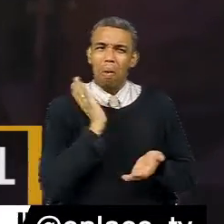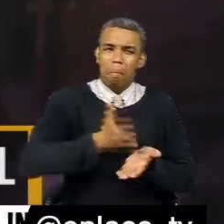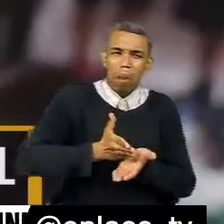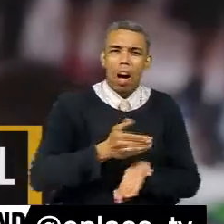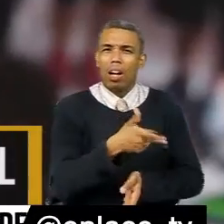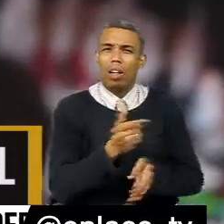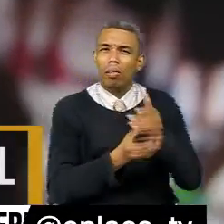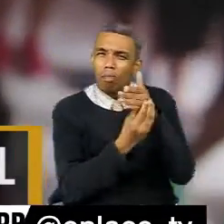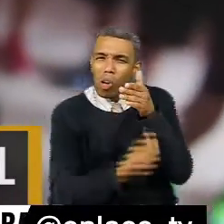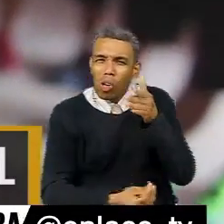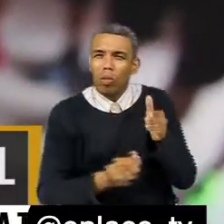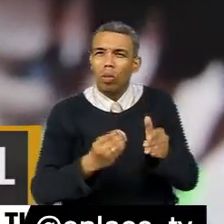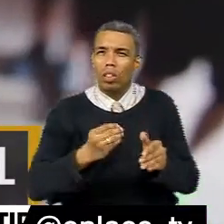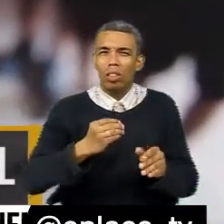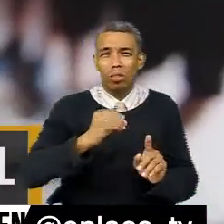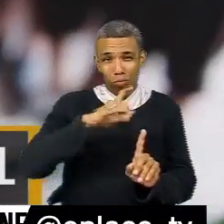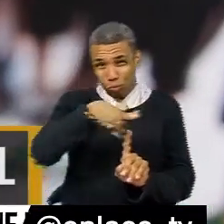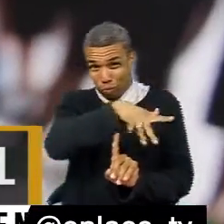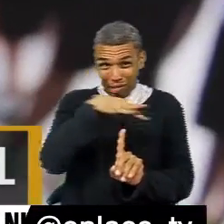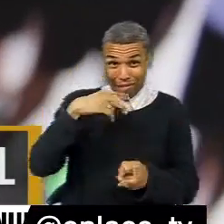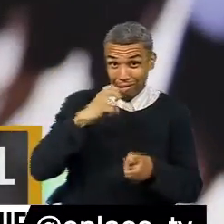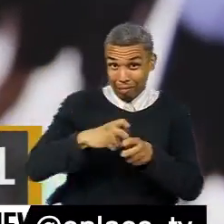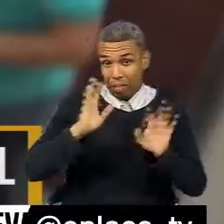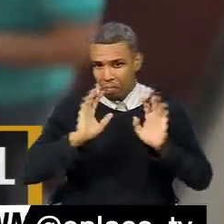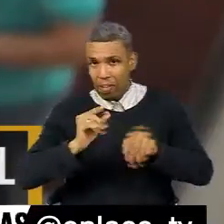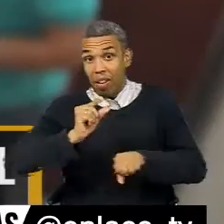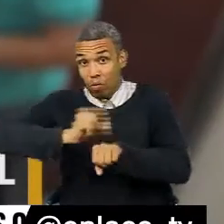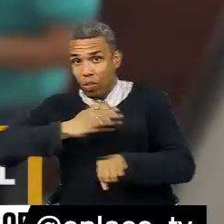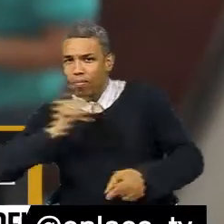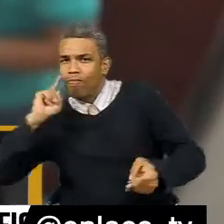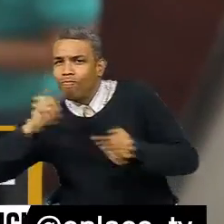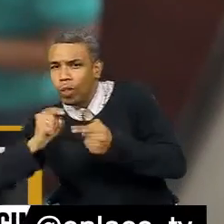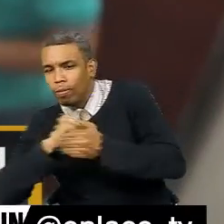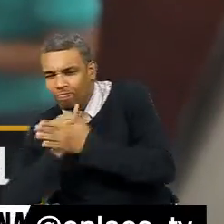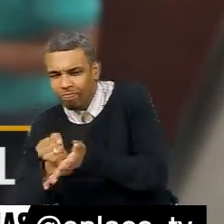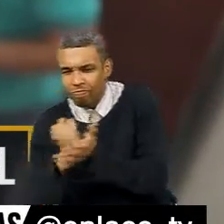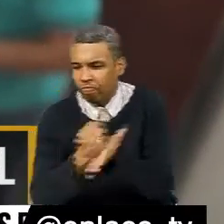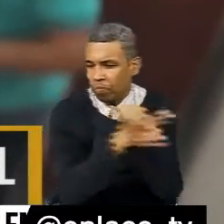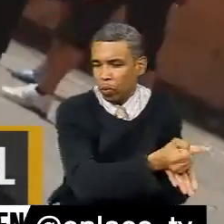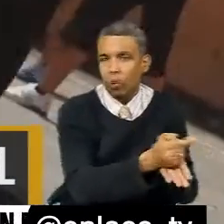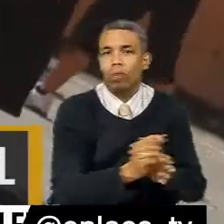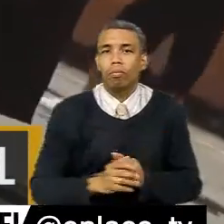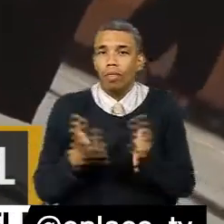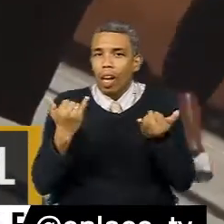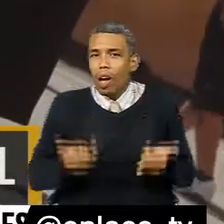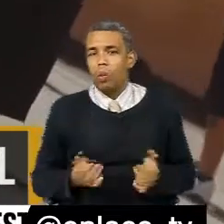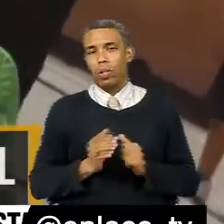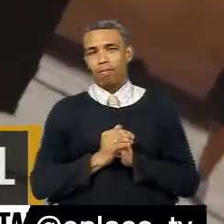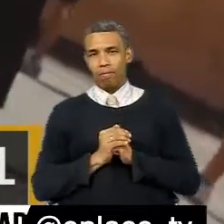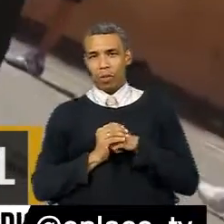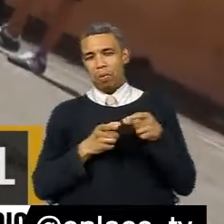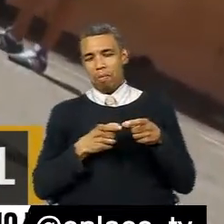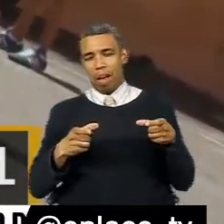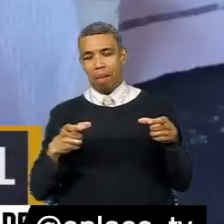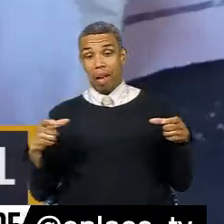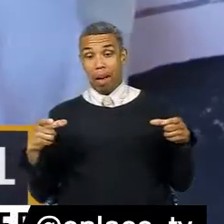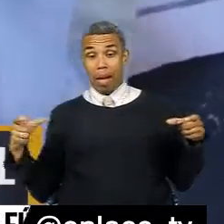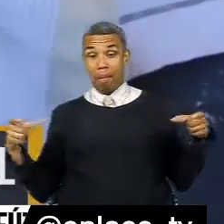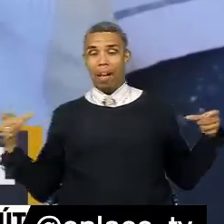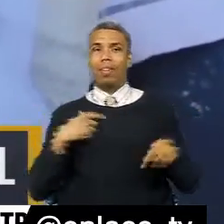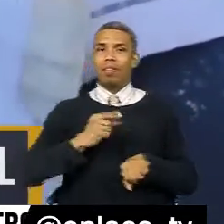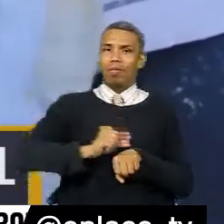irregular. Hoy en día somos más de 100 familias las vinculadas en estos procesos en las diferentes áreas. Tenemos